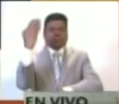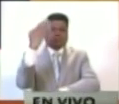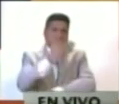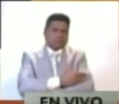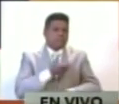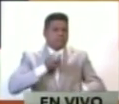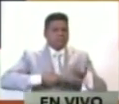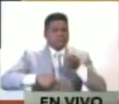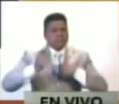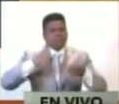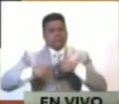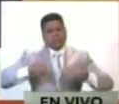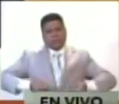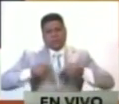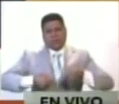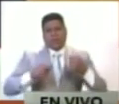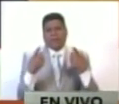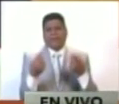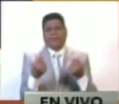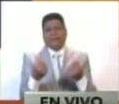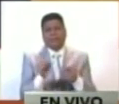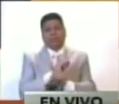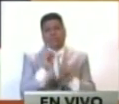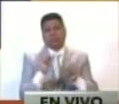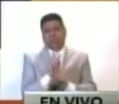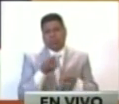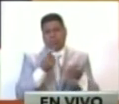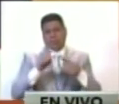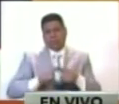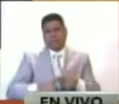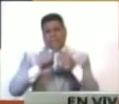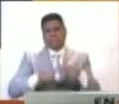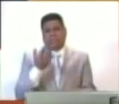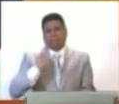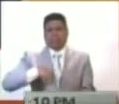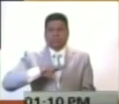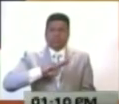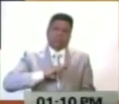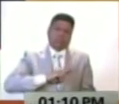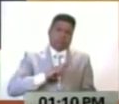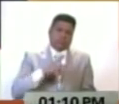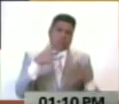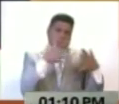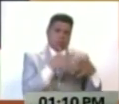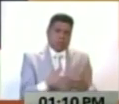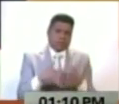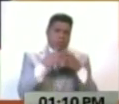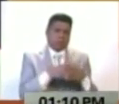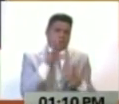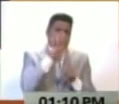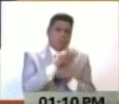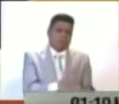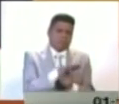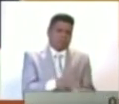comercial, financiero, para no depender de la imposición de sanciones unilaterales que desde el norte se nos impone.